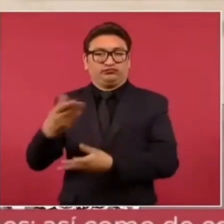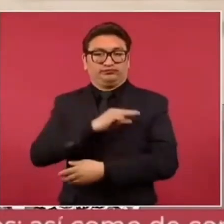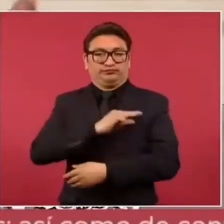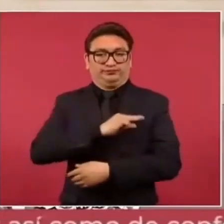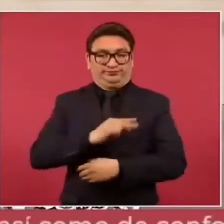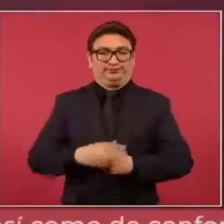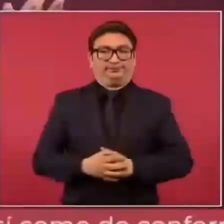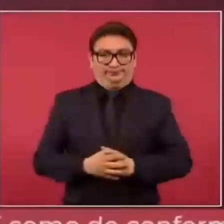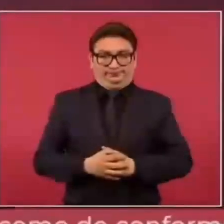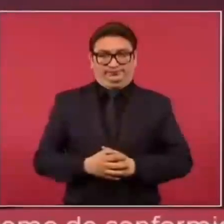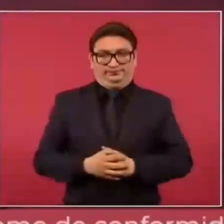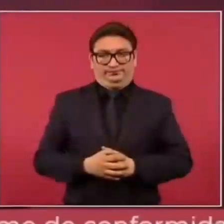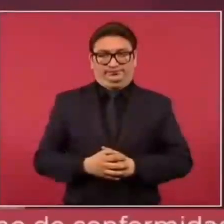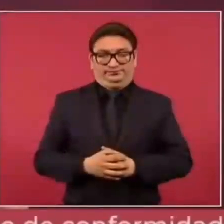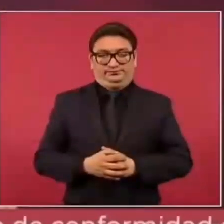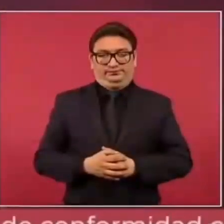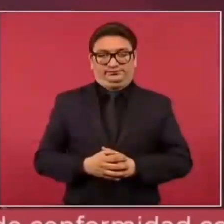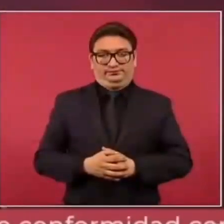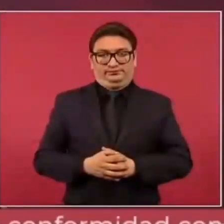la deuda